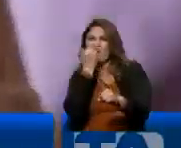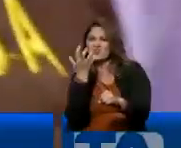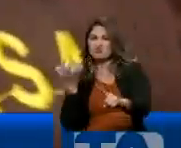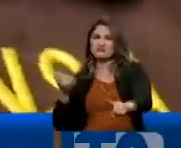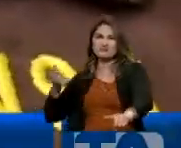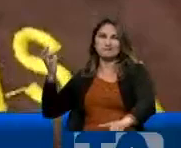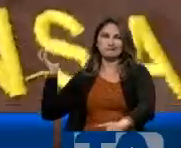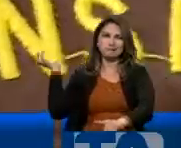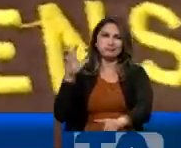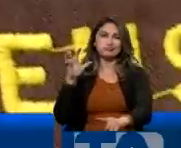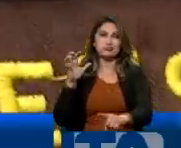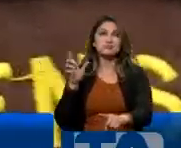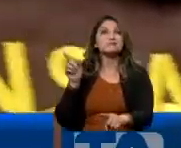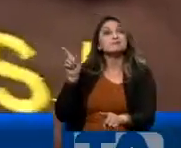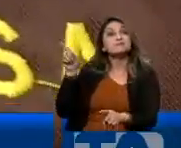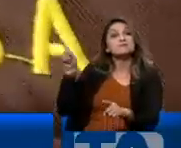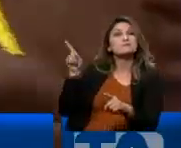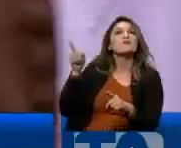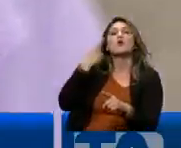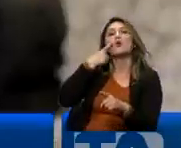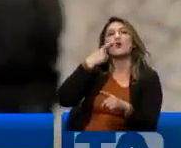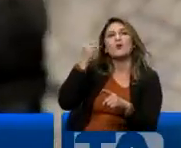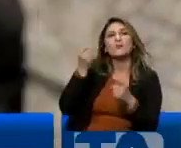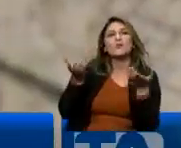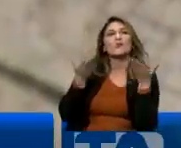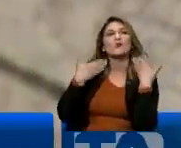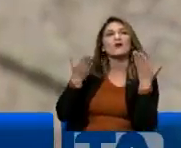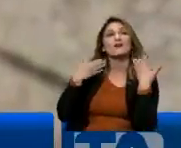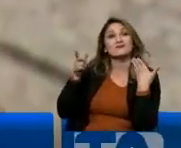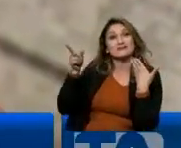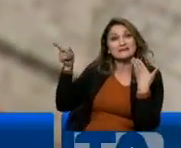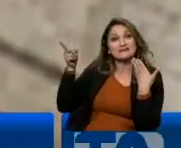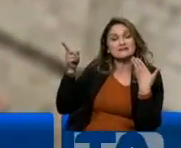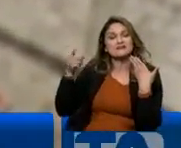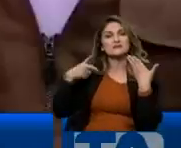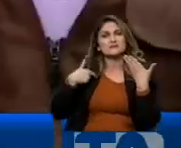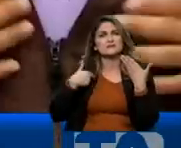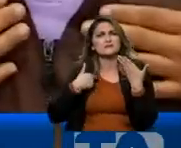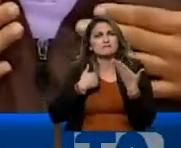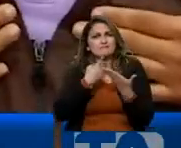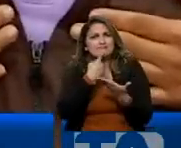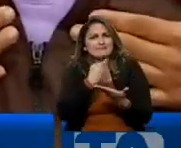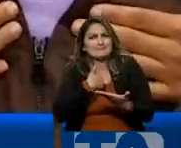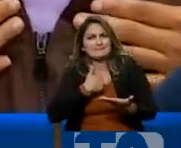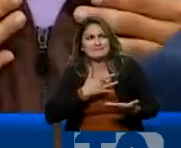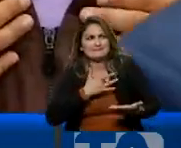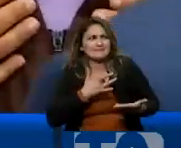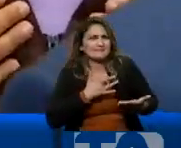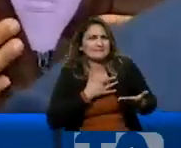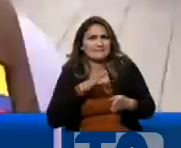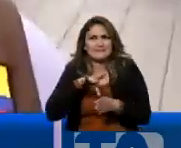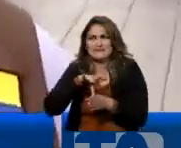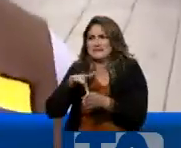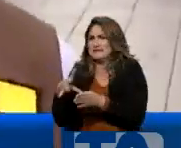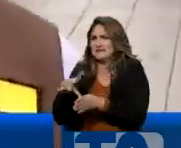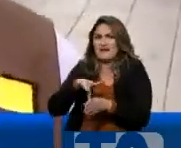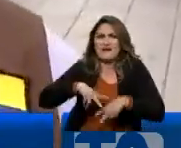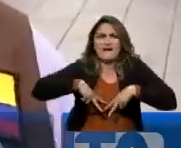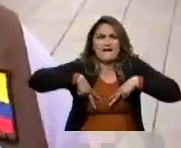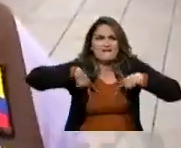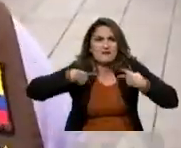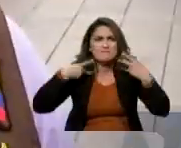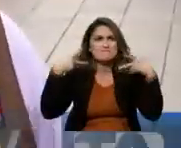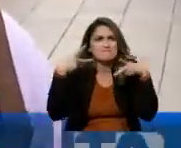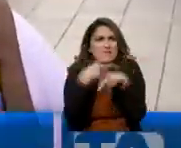antonio gonzález periodista radial guayaquileño cuenta que durante las manifestaciones se sintió vulnerable a poco donde íbamos